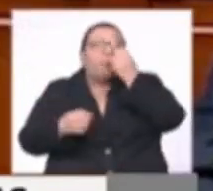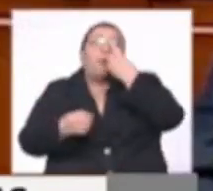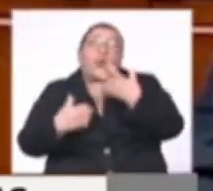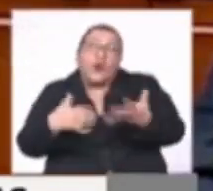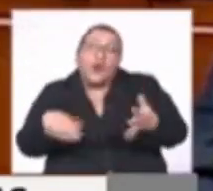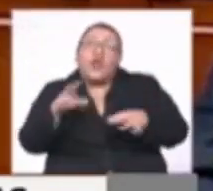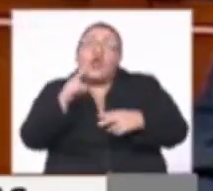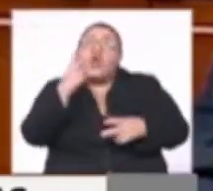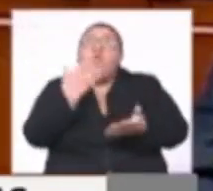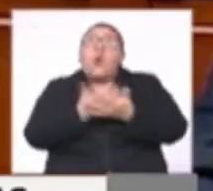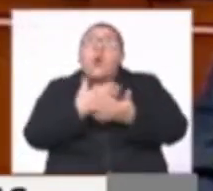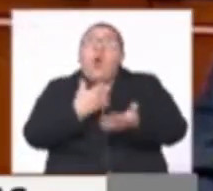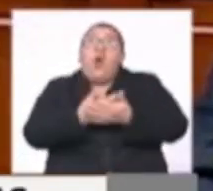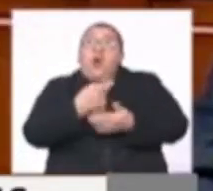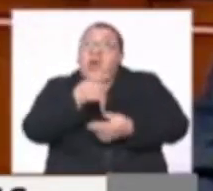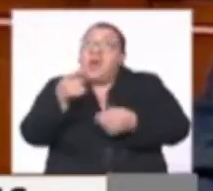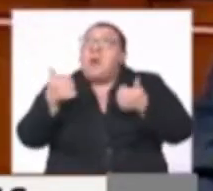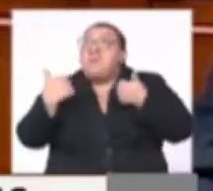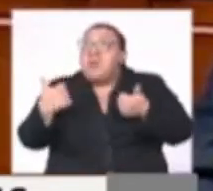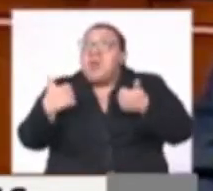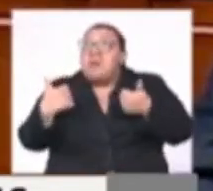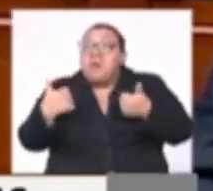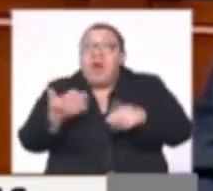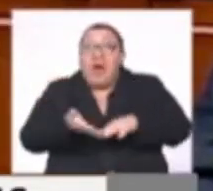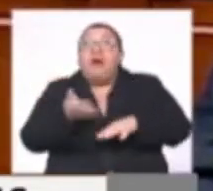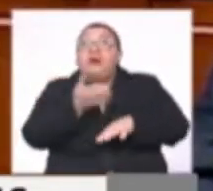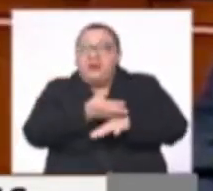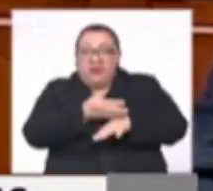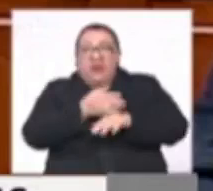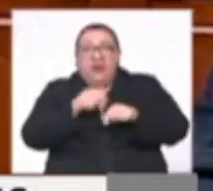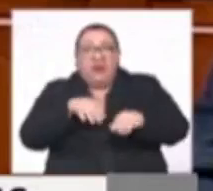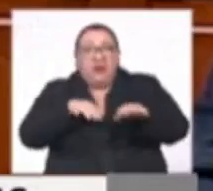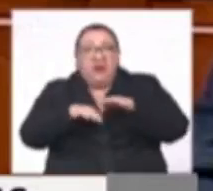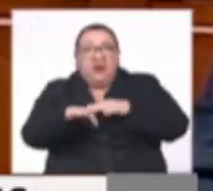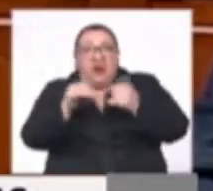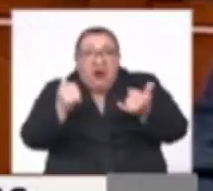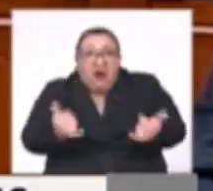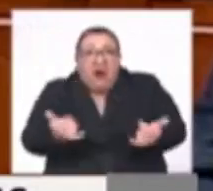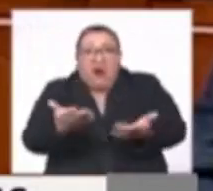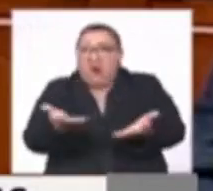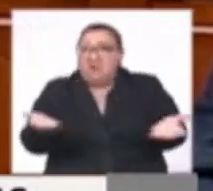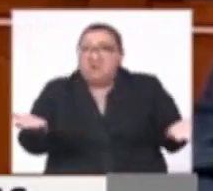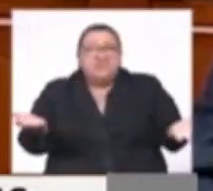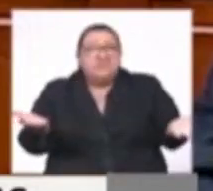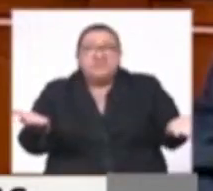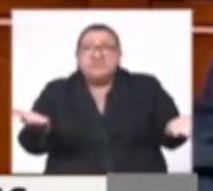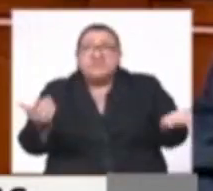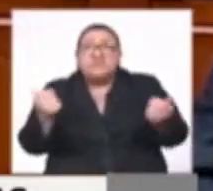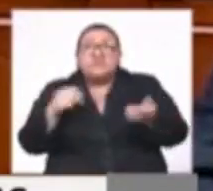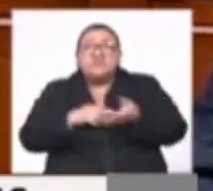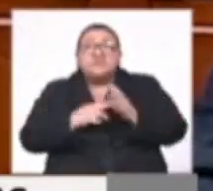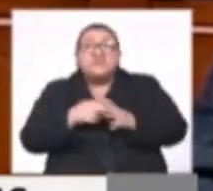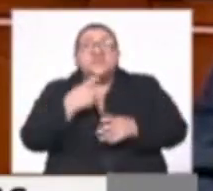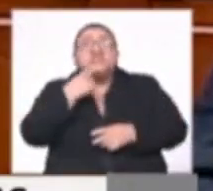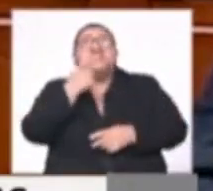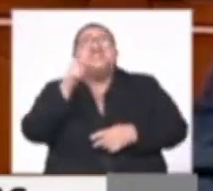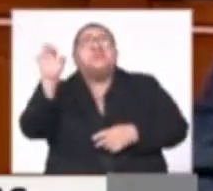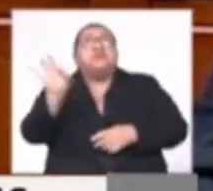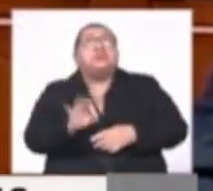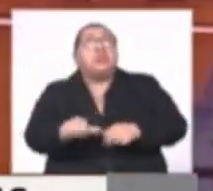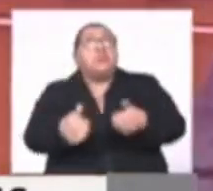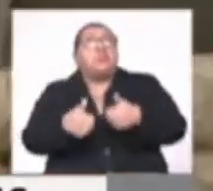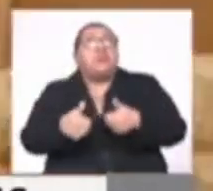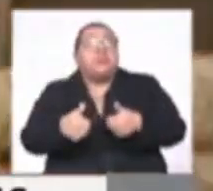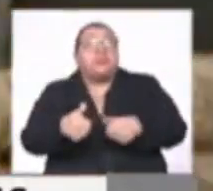dos pruebas para certificar la operatividad de la pista. Esta no estaba operativa al 100% en